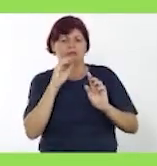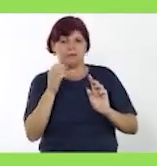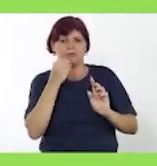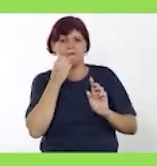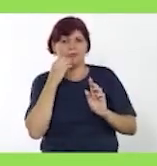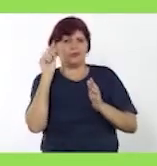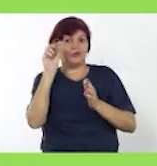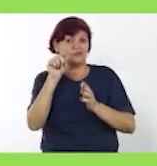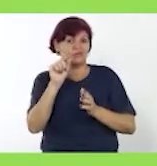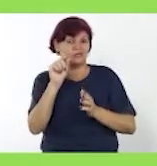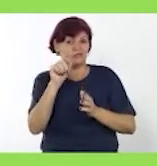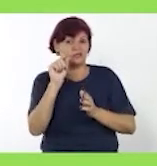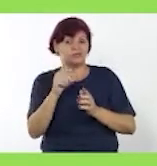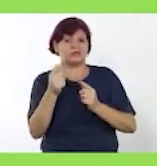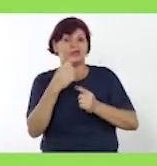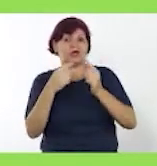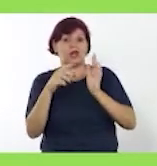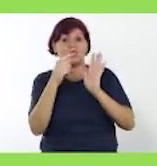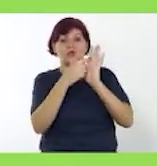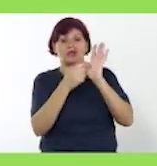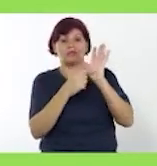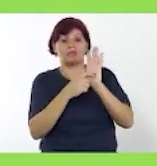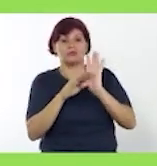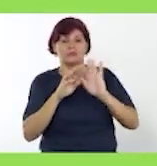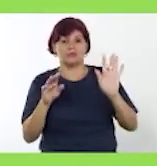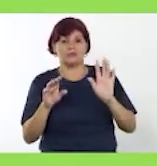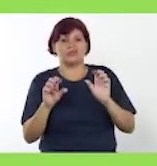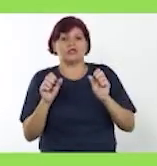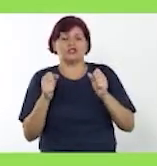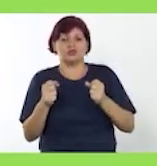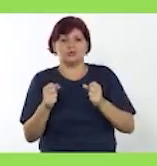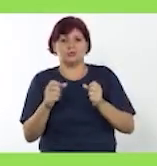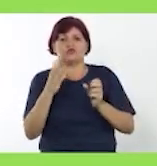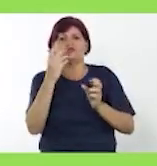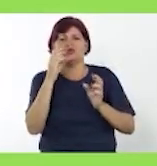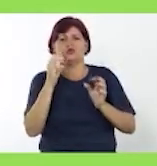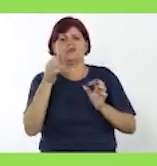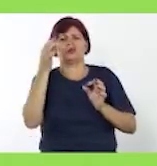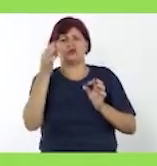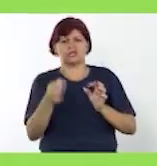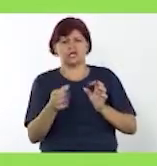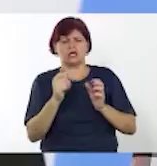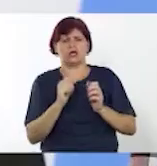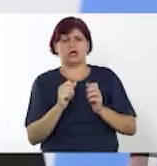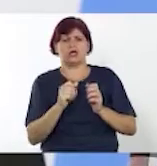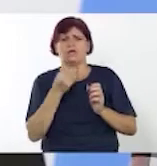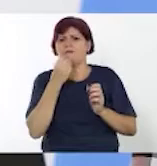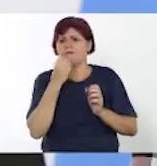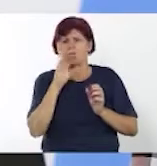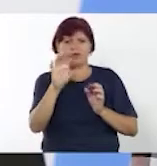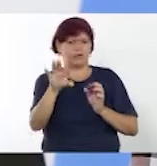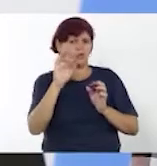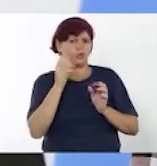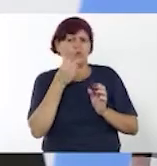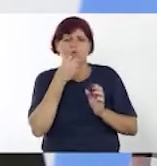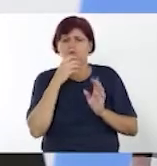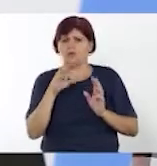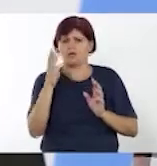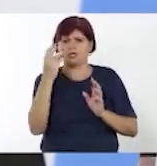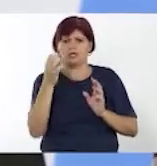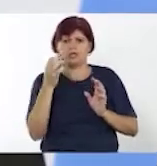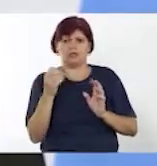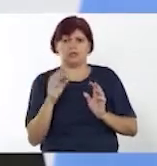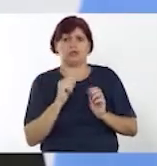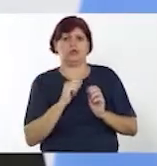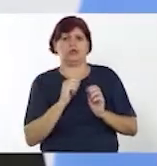también podemos ahí inferir algunas de sus propiedades ya. El dominio son los números reales. Puede tomar cualquier número